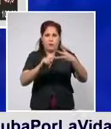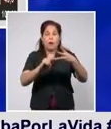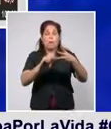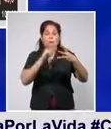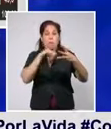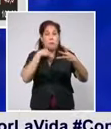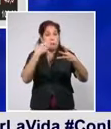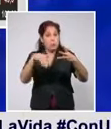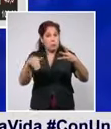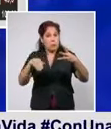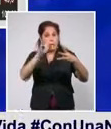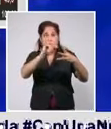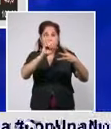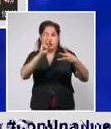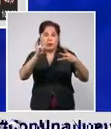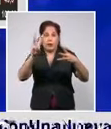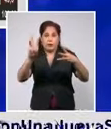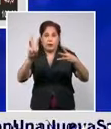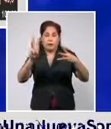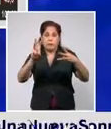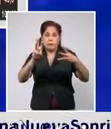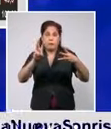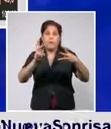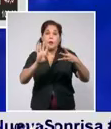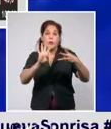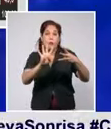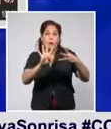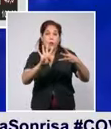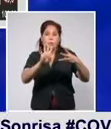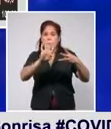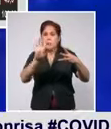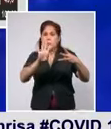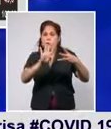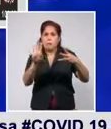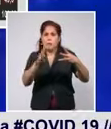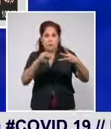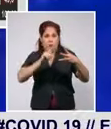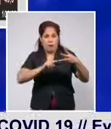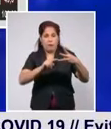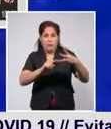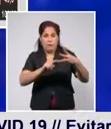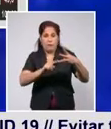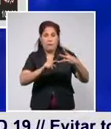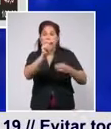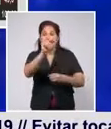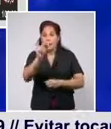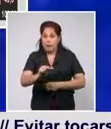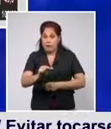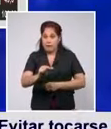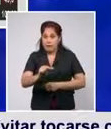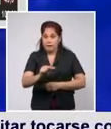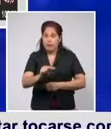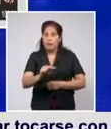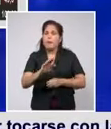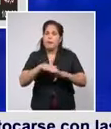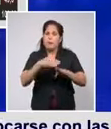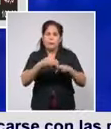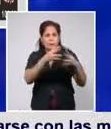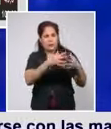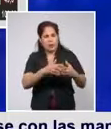fallecidos de 633 y 454 en el día de ayer. Italia, después viene Estados